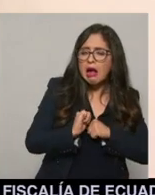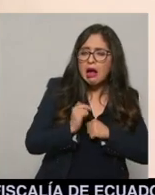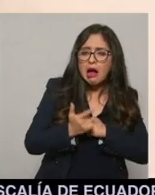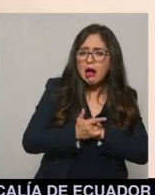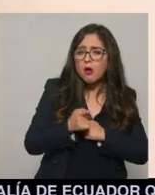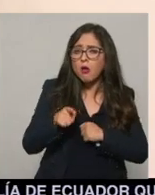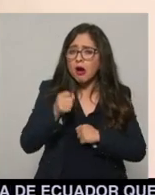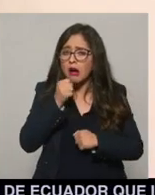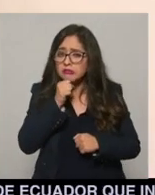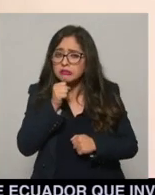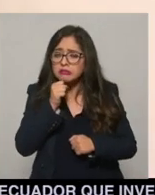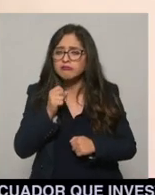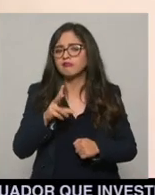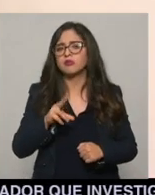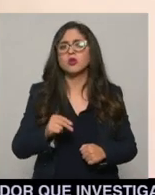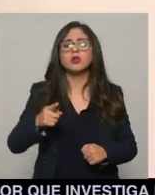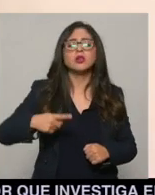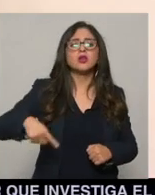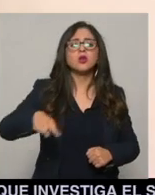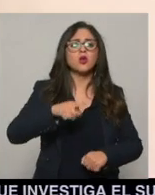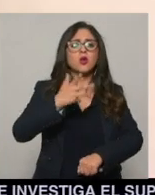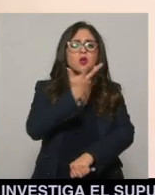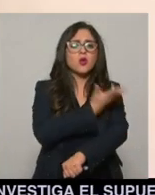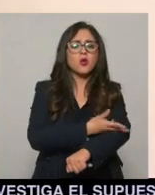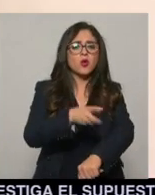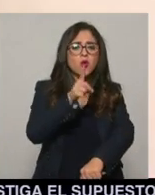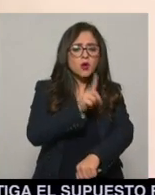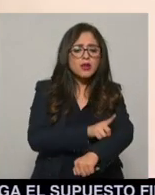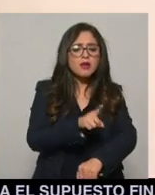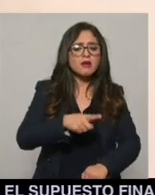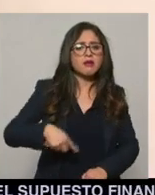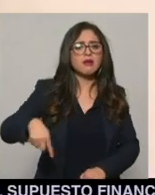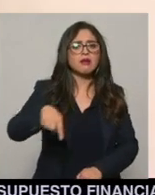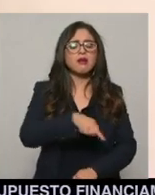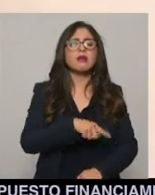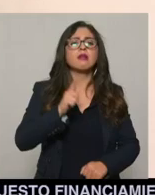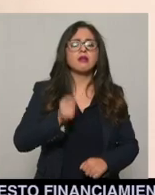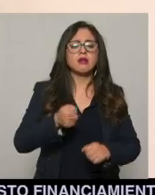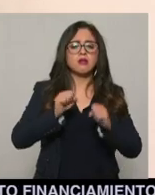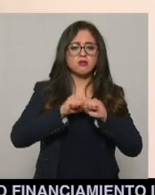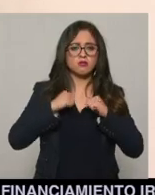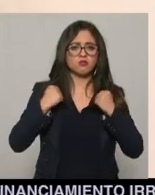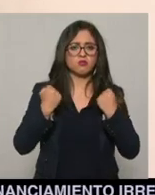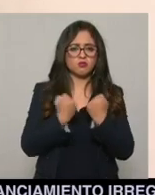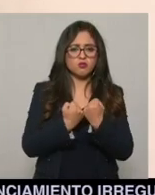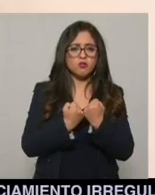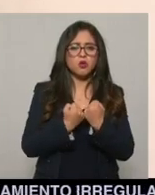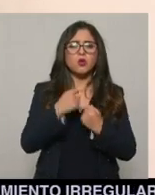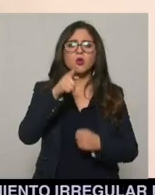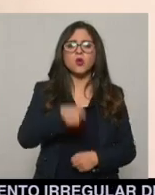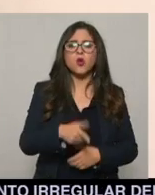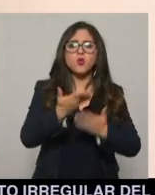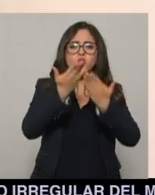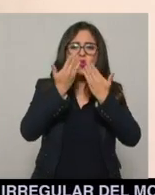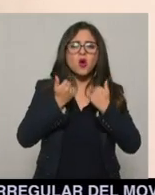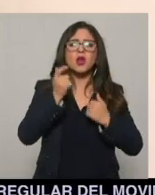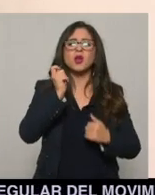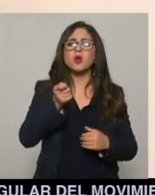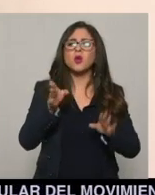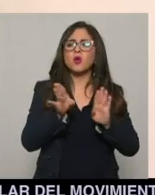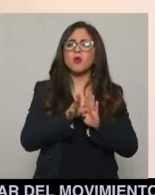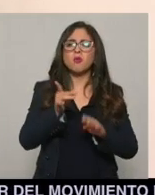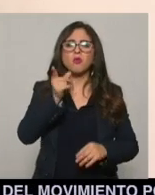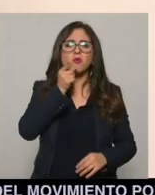Los que coordinan a muchas de la delincuencia llamada no uniformada